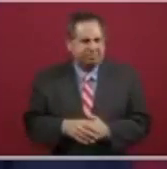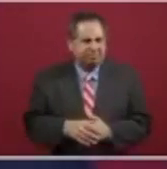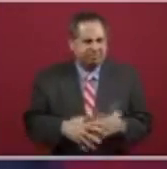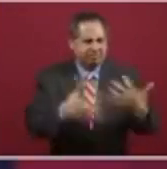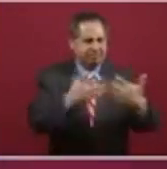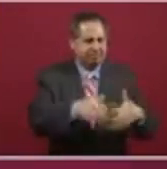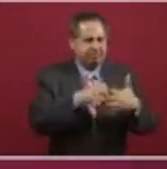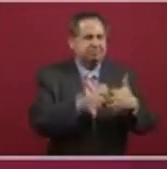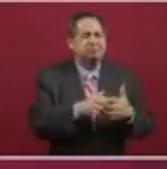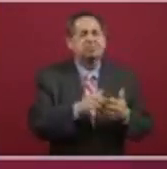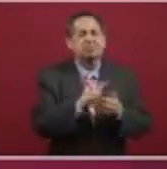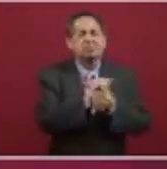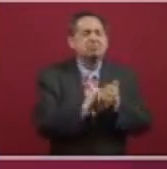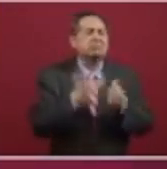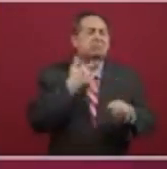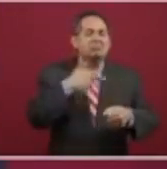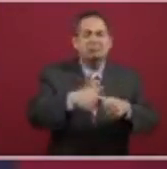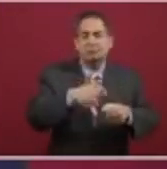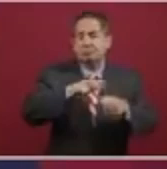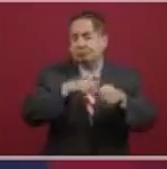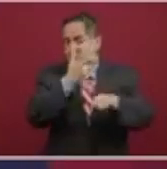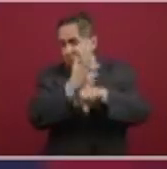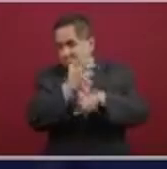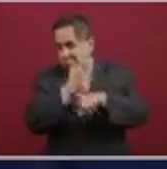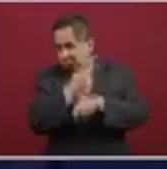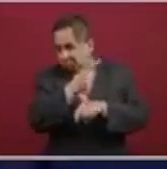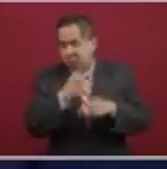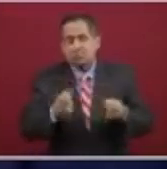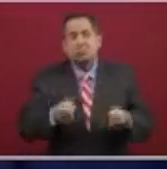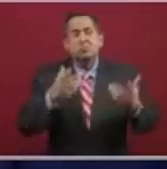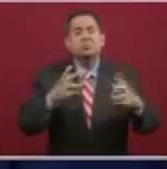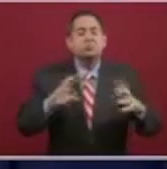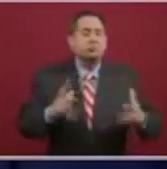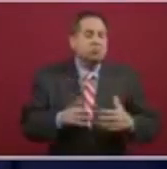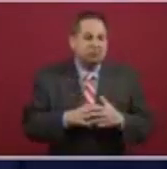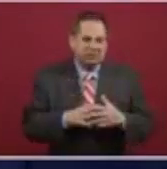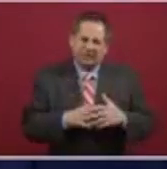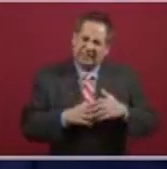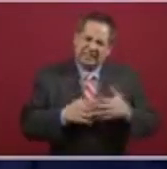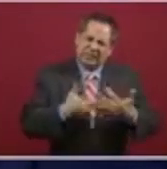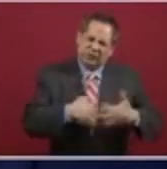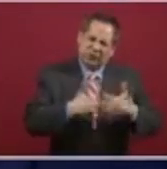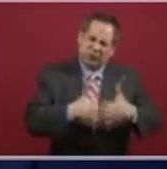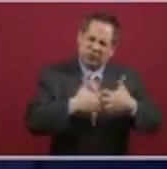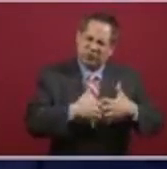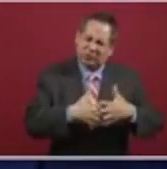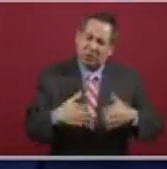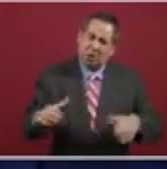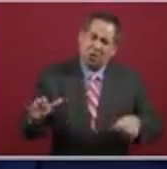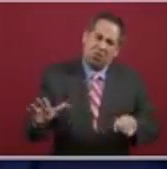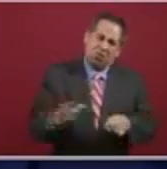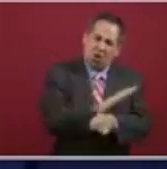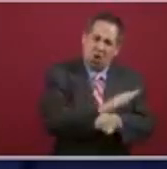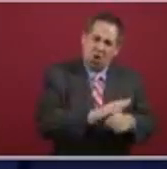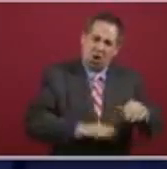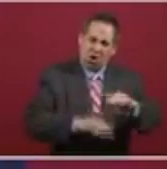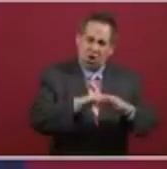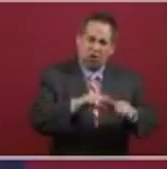en Estados Unidos producen casi a toda su capacidad,